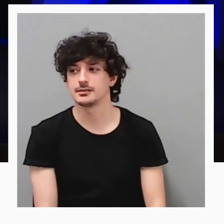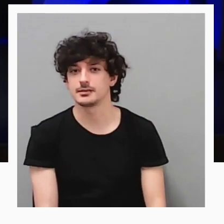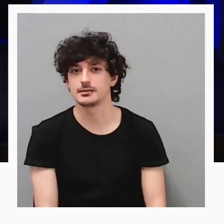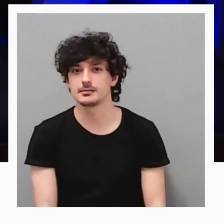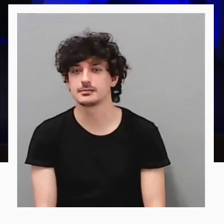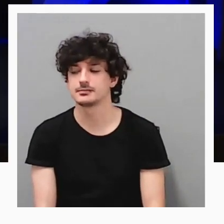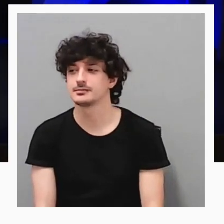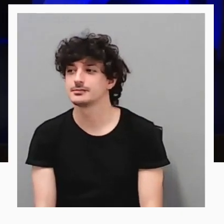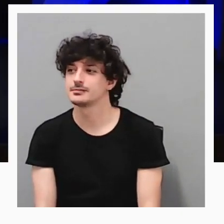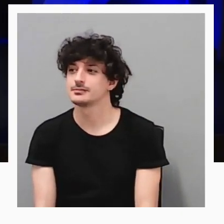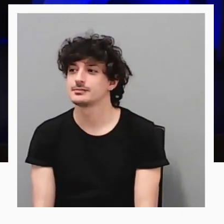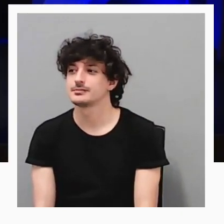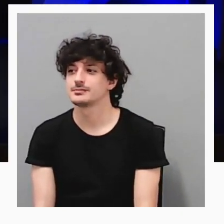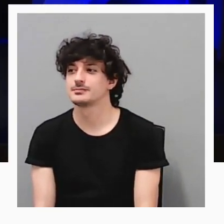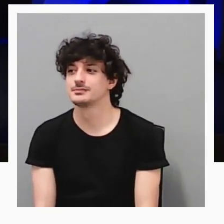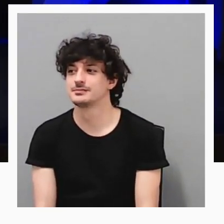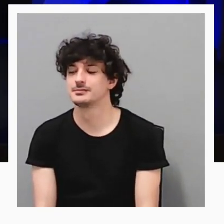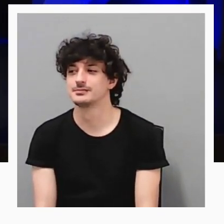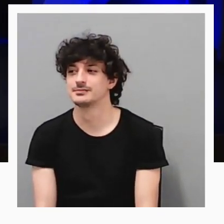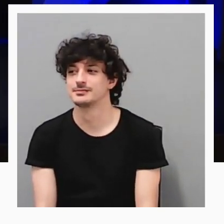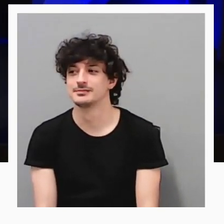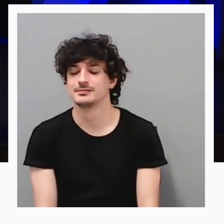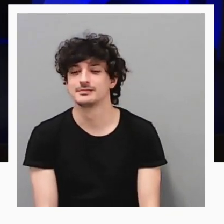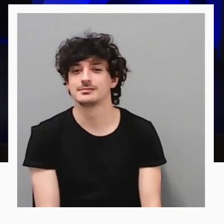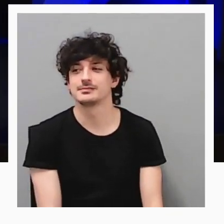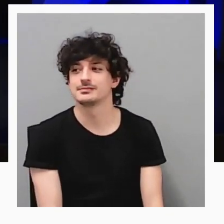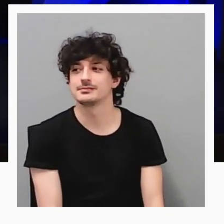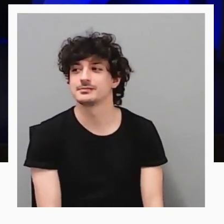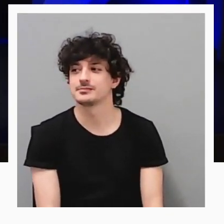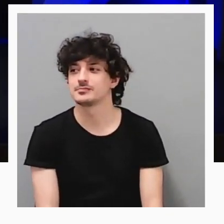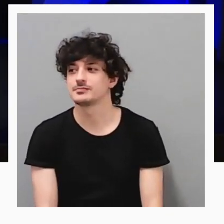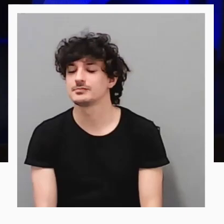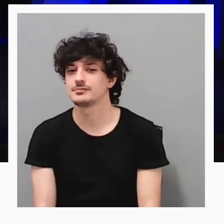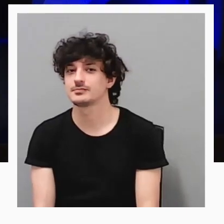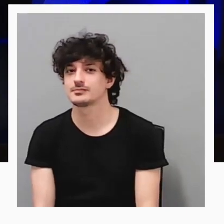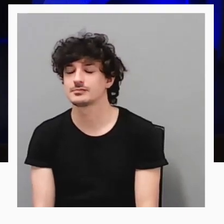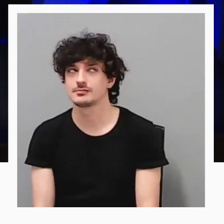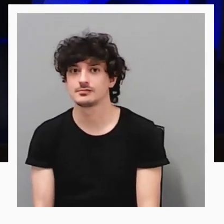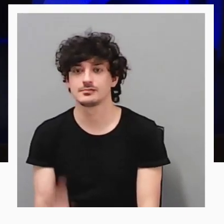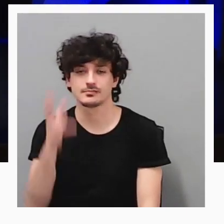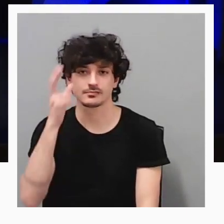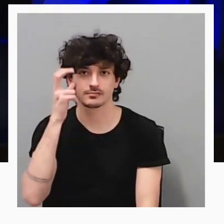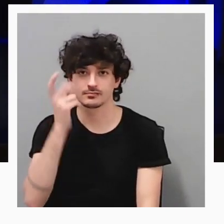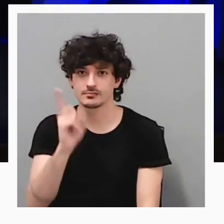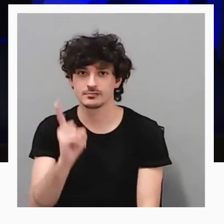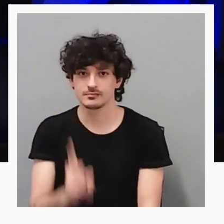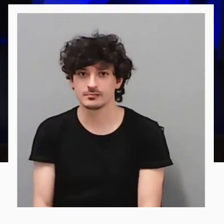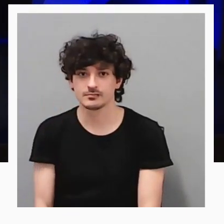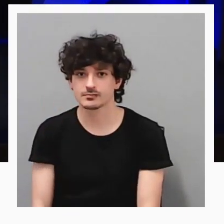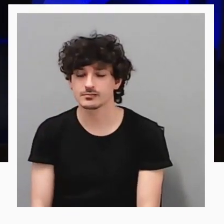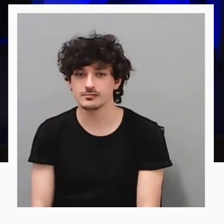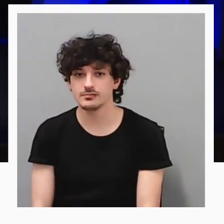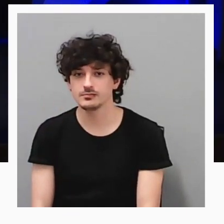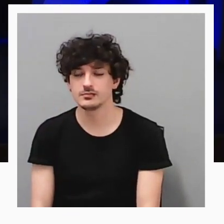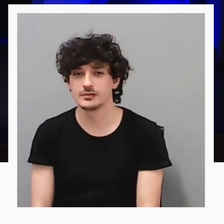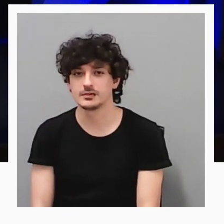en las grandes ciudades, cada vez más en todas las ciudades, y nos trae personas con una capacidad de resiliencia,